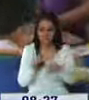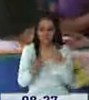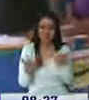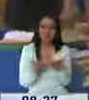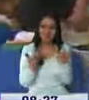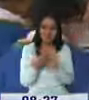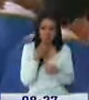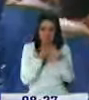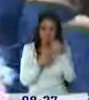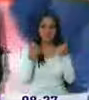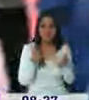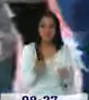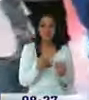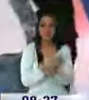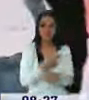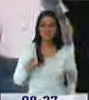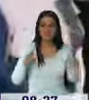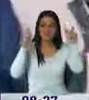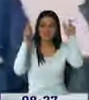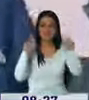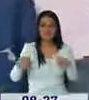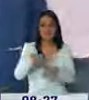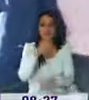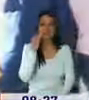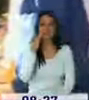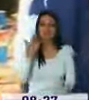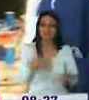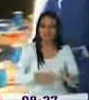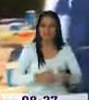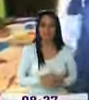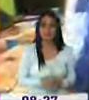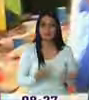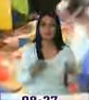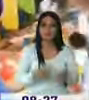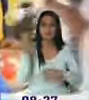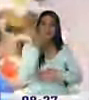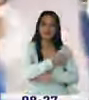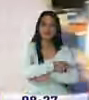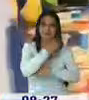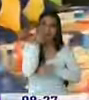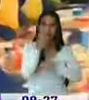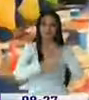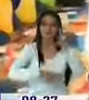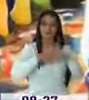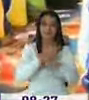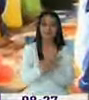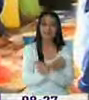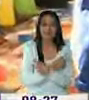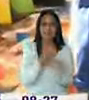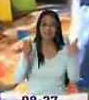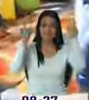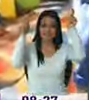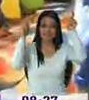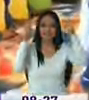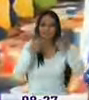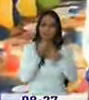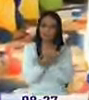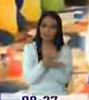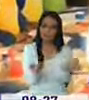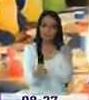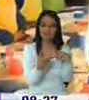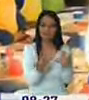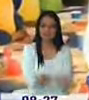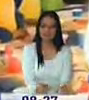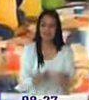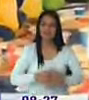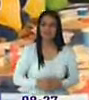con los chefs hoy día, ellos súper expertos. Y a propósito de la celebración del Día Mundial del Chef. Así que esa es la información que nosotros les tenemos